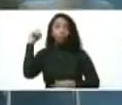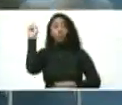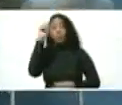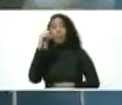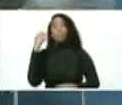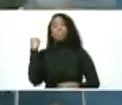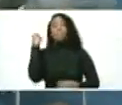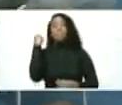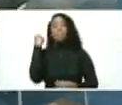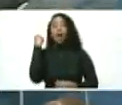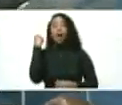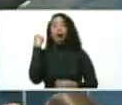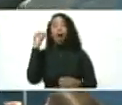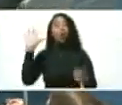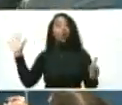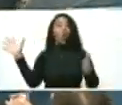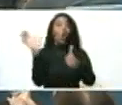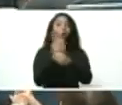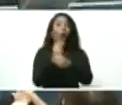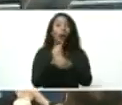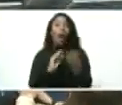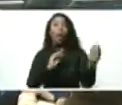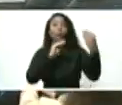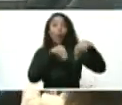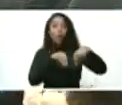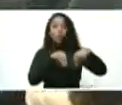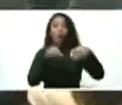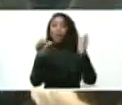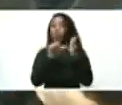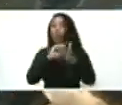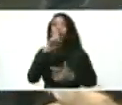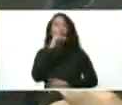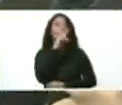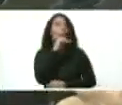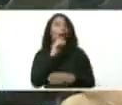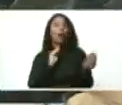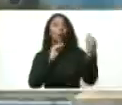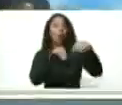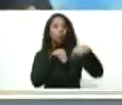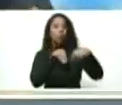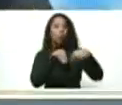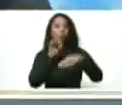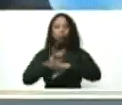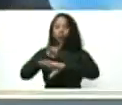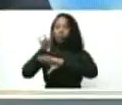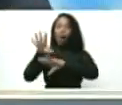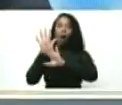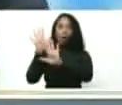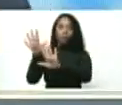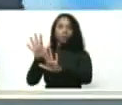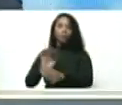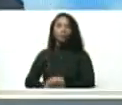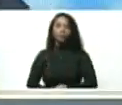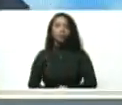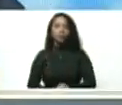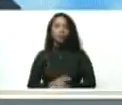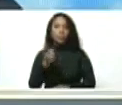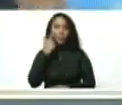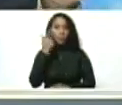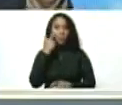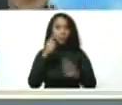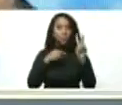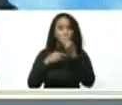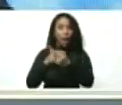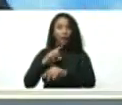lograr consensos en donde no tenemos acuerdo y dejarlo allí, pendiente